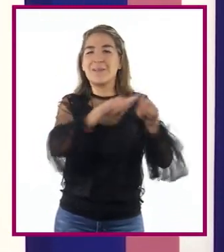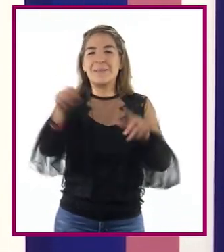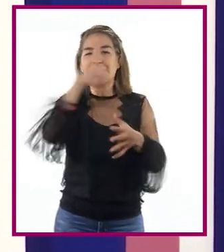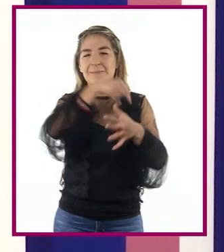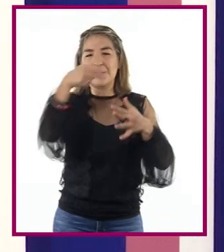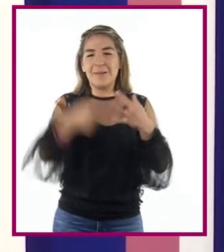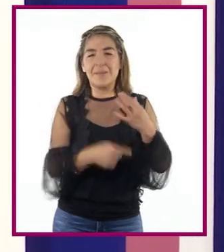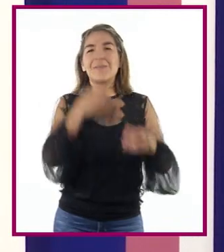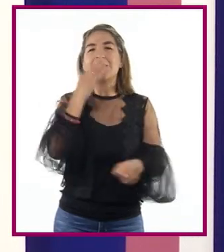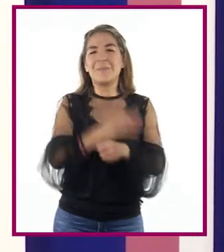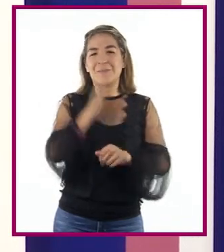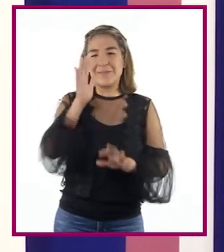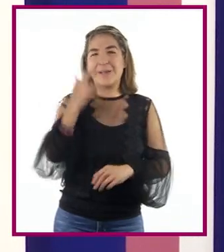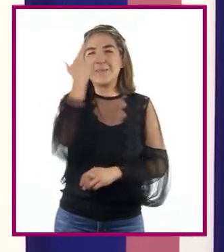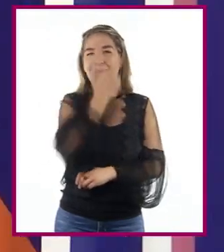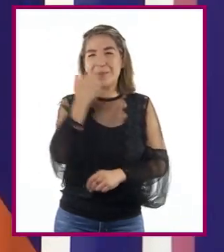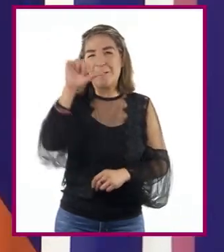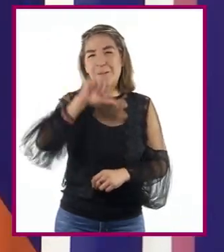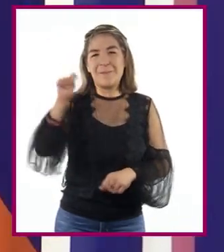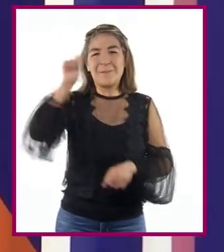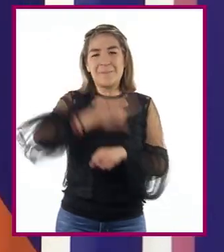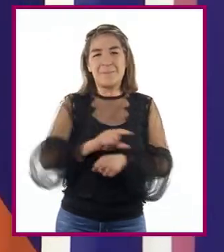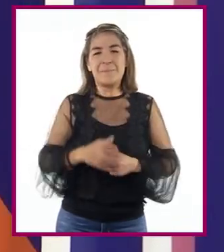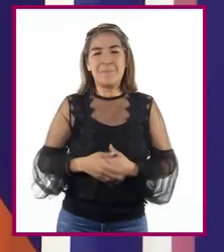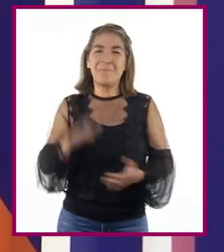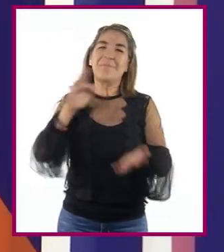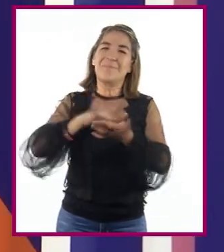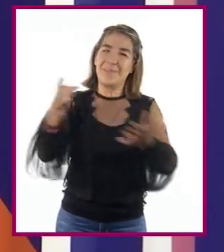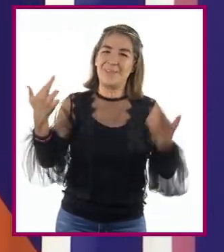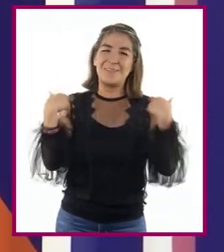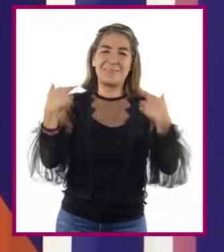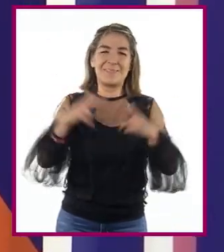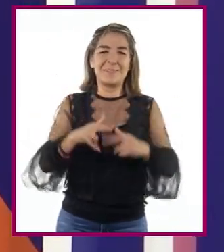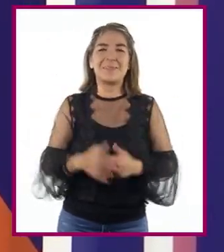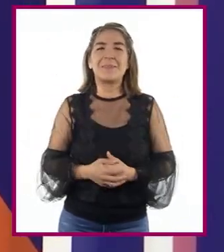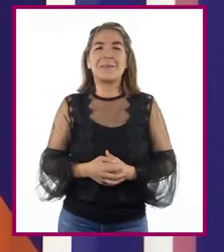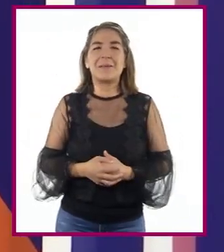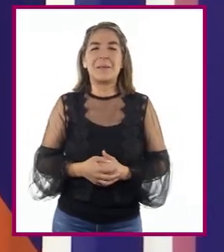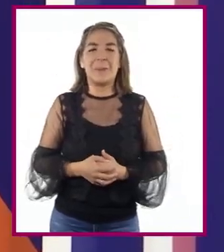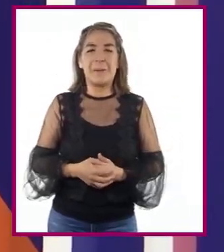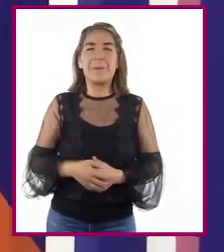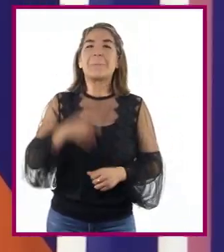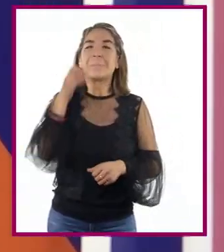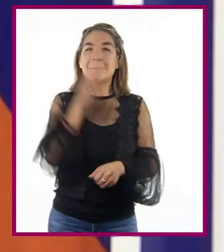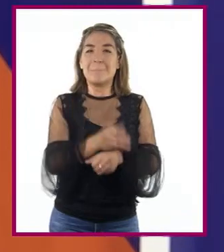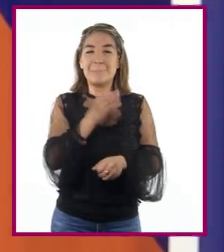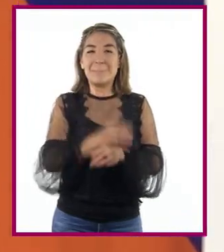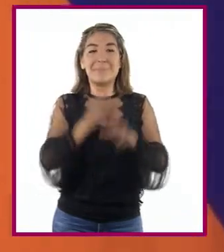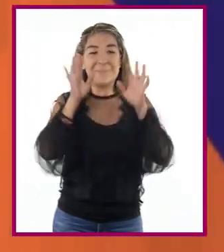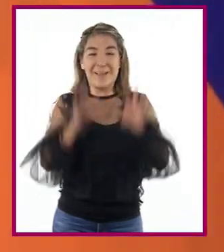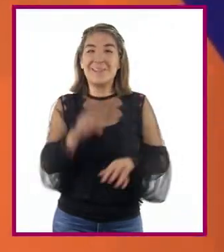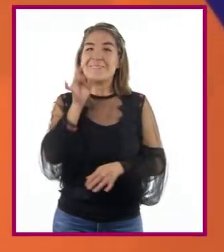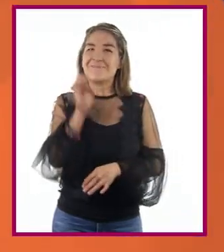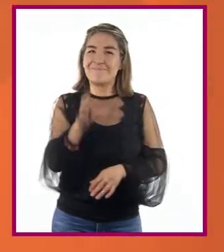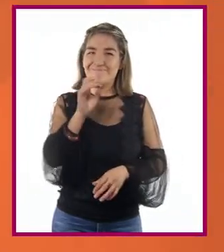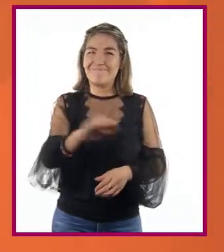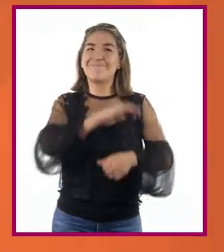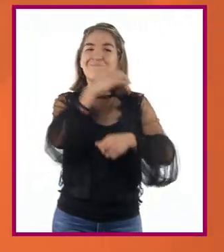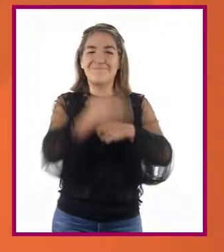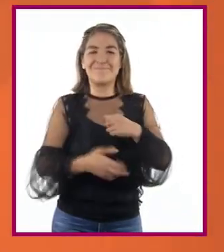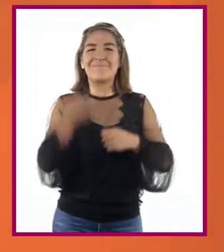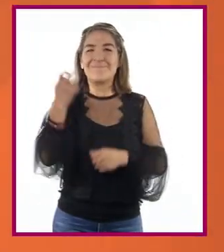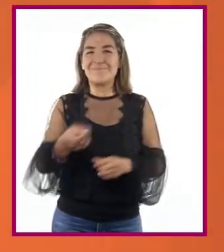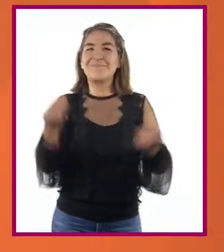elementos que hemos revisado en la sesión de hoy. Gracias, profesora Montserrat. Ya que estamos acercándonos al cierre